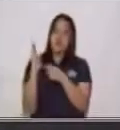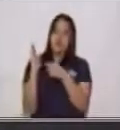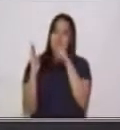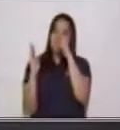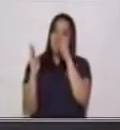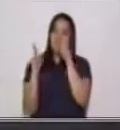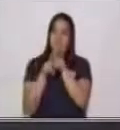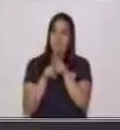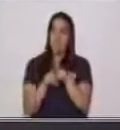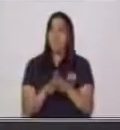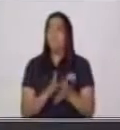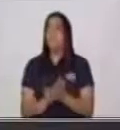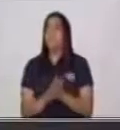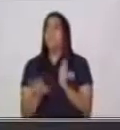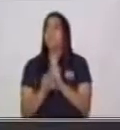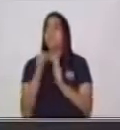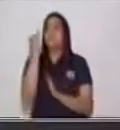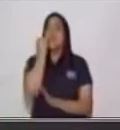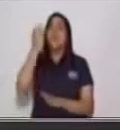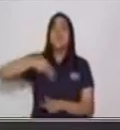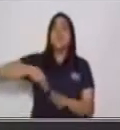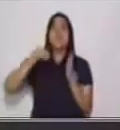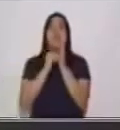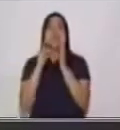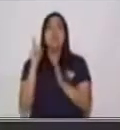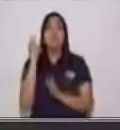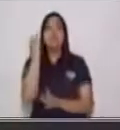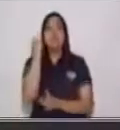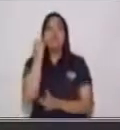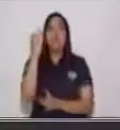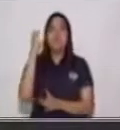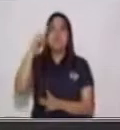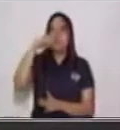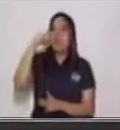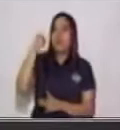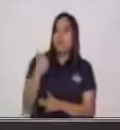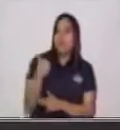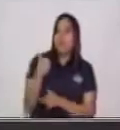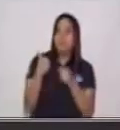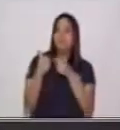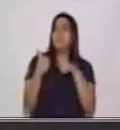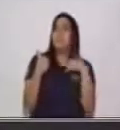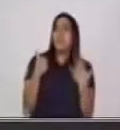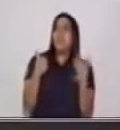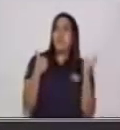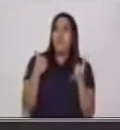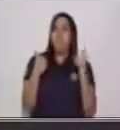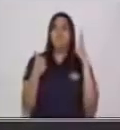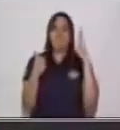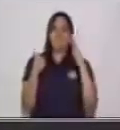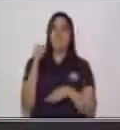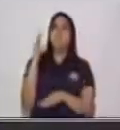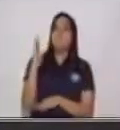parte. Inquietaba, ¿con cuál crees que va? Muy bien, con la B.